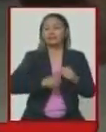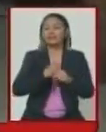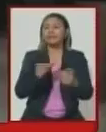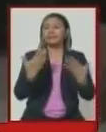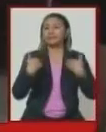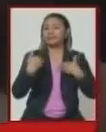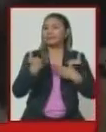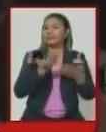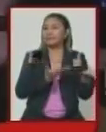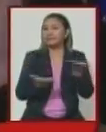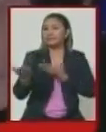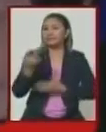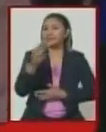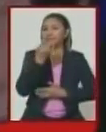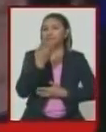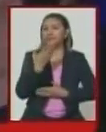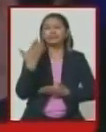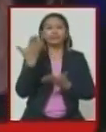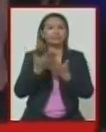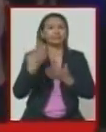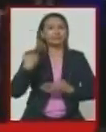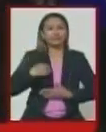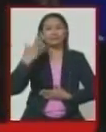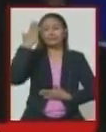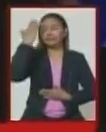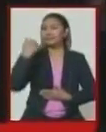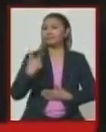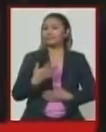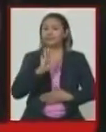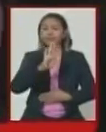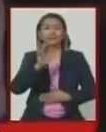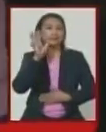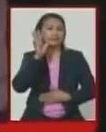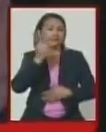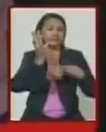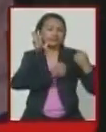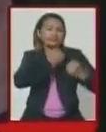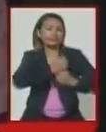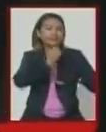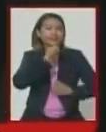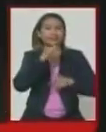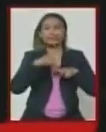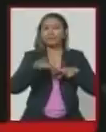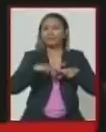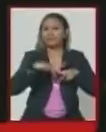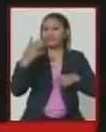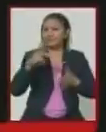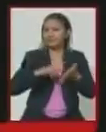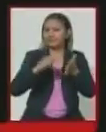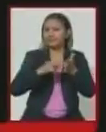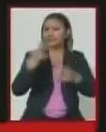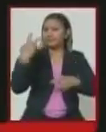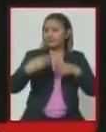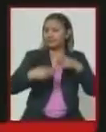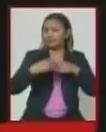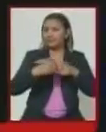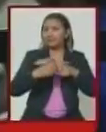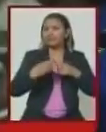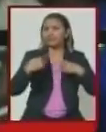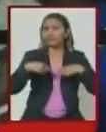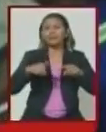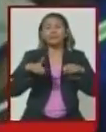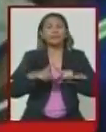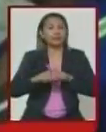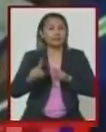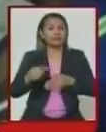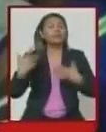llevara sustancias controladas hasta Argentina, pues veía cómo su madre sufría de dolores en la pierna, lo cual le dificultaba en caminar.